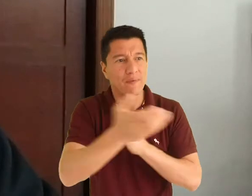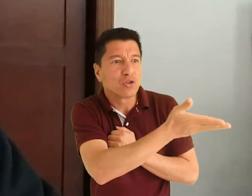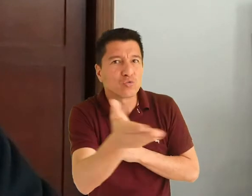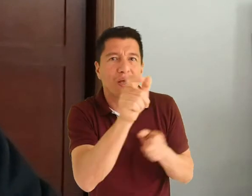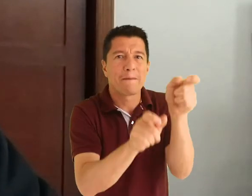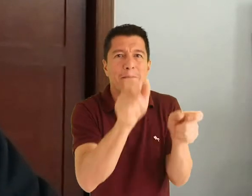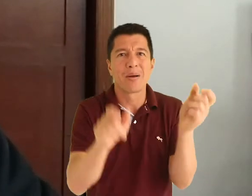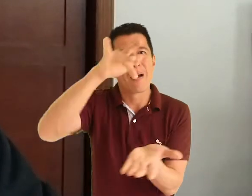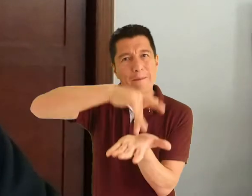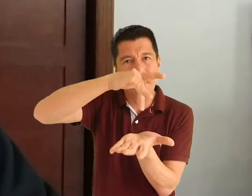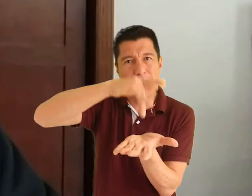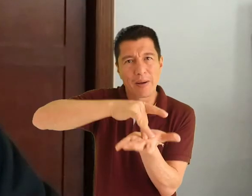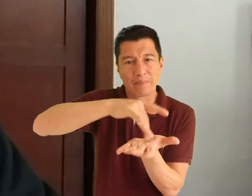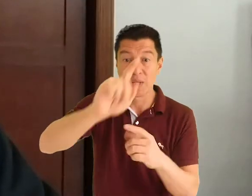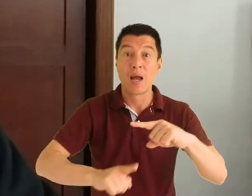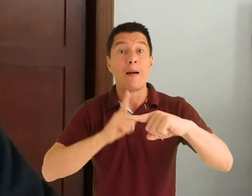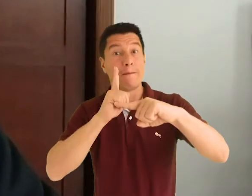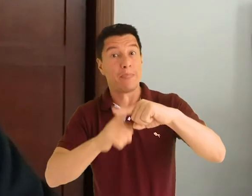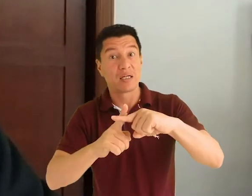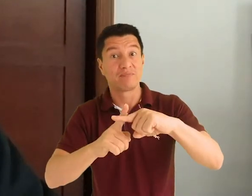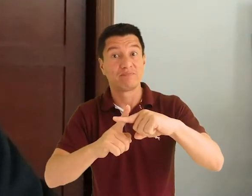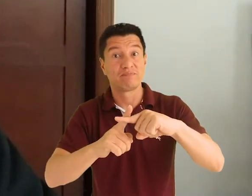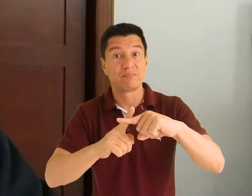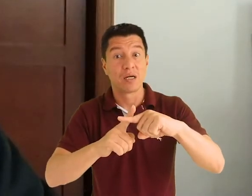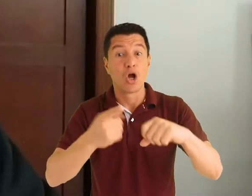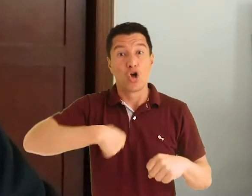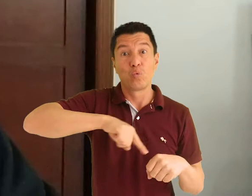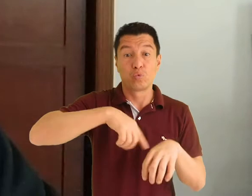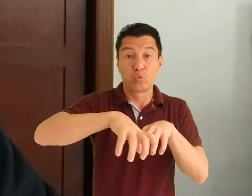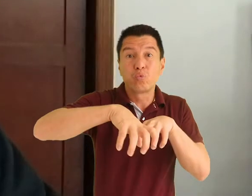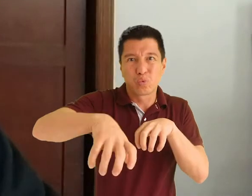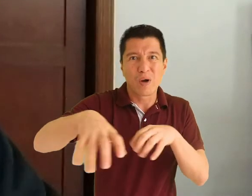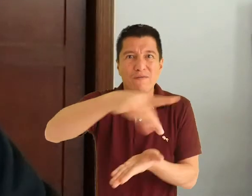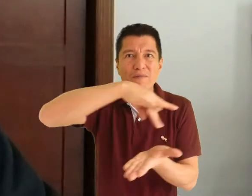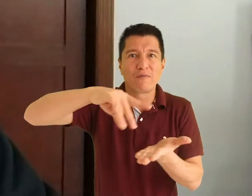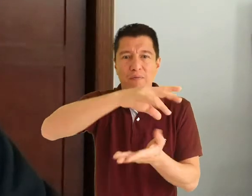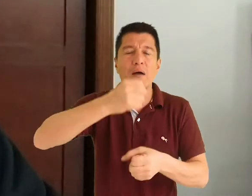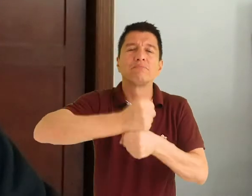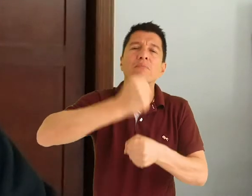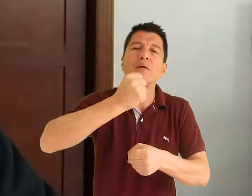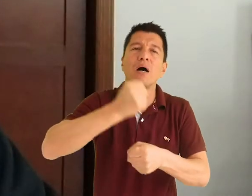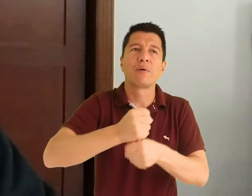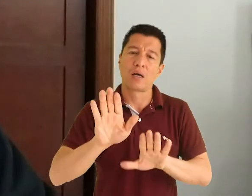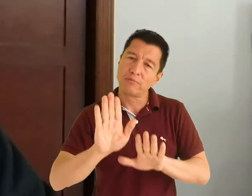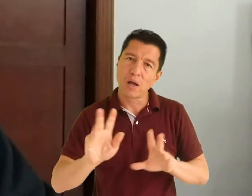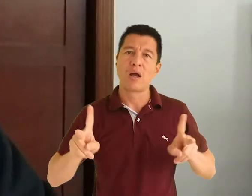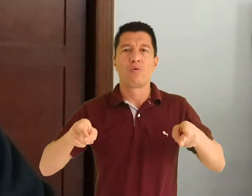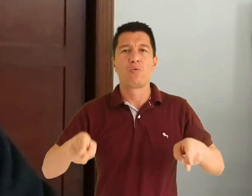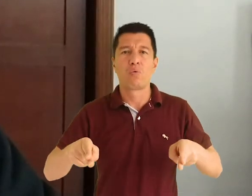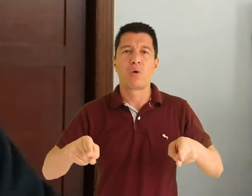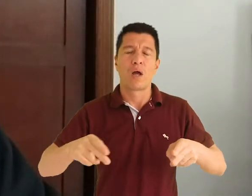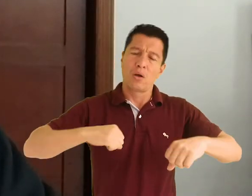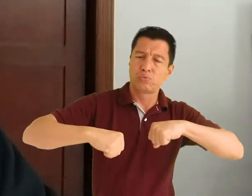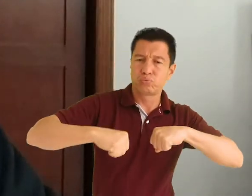potencializar las actitudes y habilidades comunicativas de los diferentes participantes. También resaltar las pausas activas que